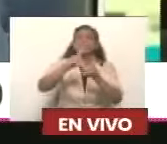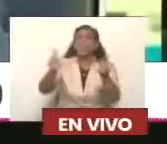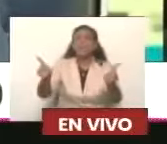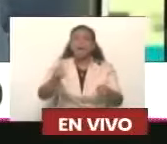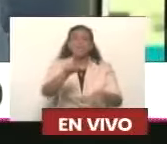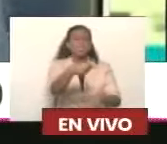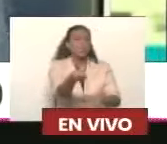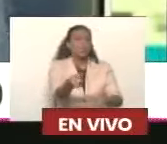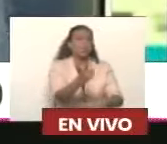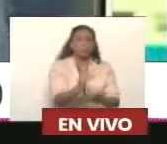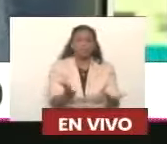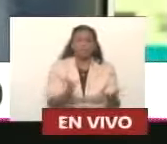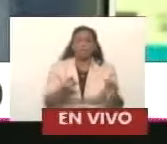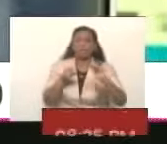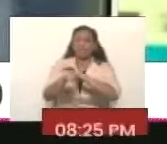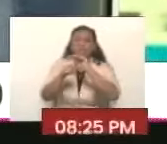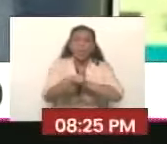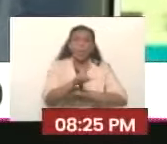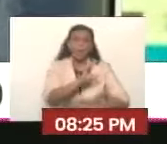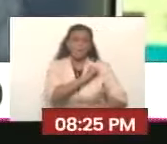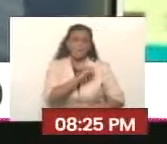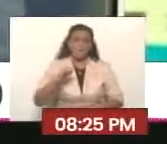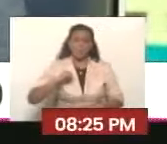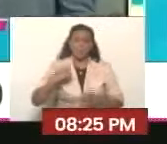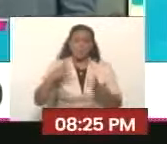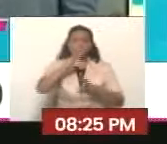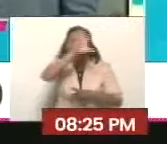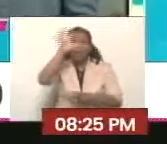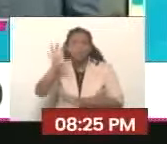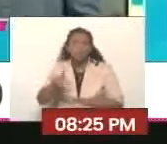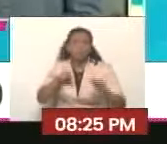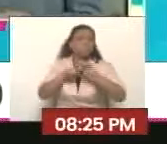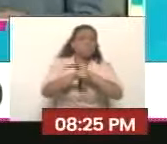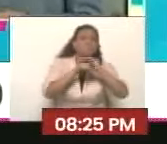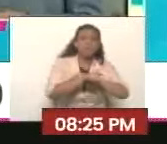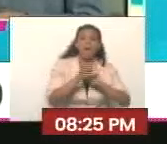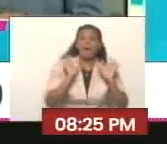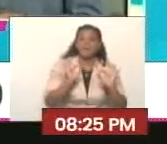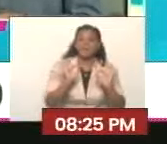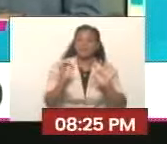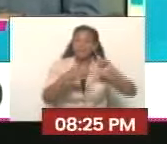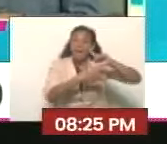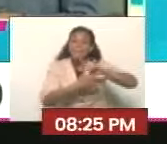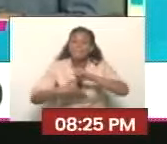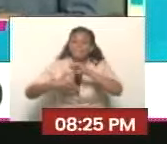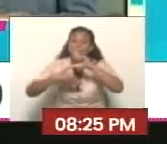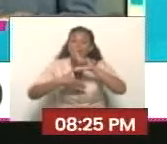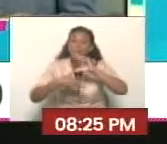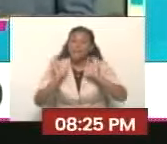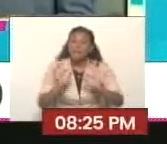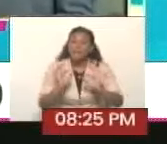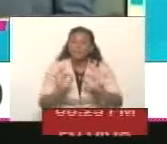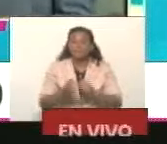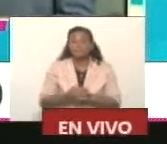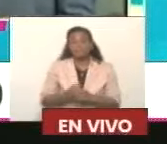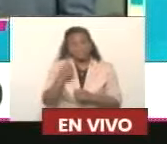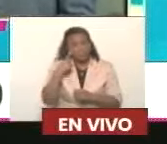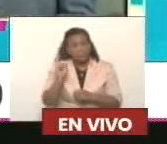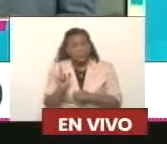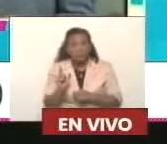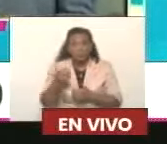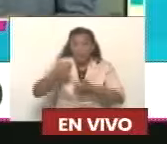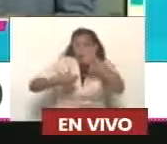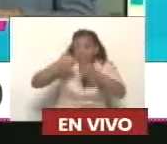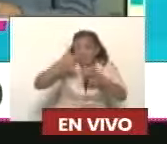hay democracia, pretenden intervenir en los procesos políticos de todos los países, particularmente en América Latina. Y resulta que entonces una